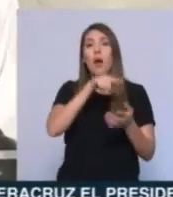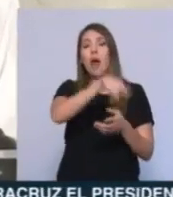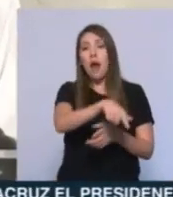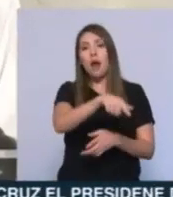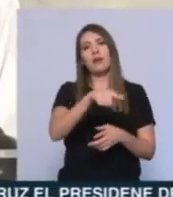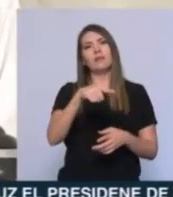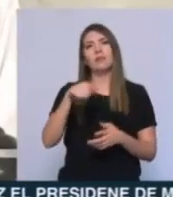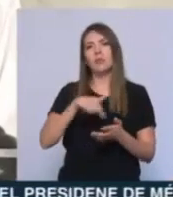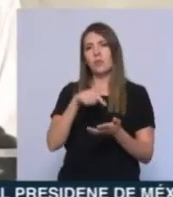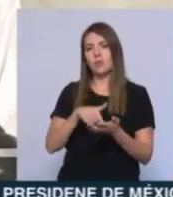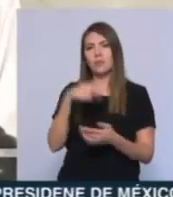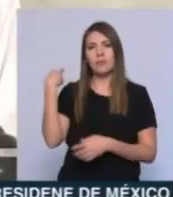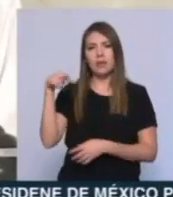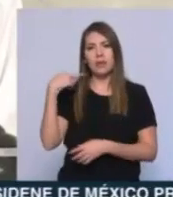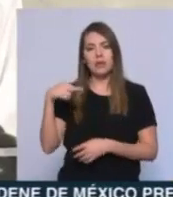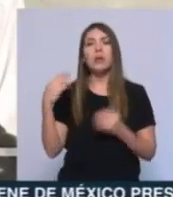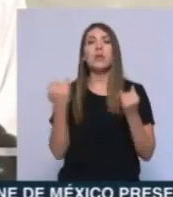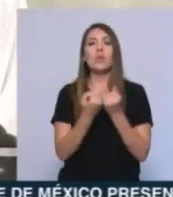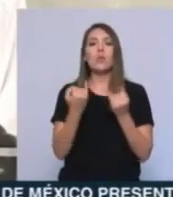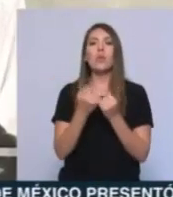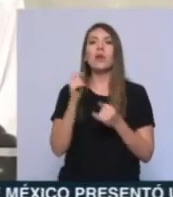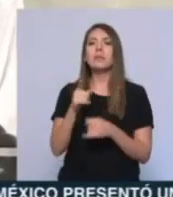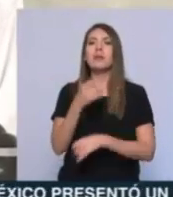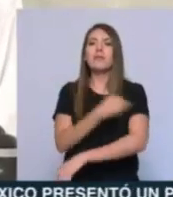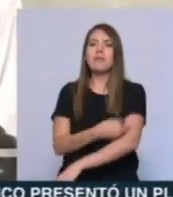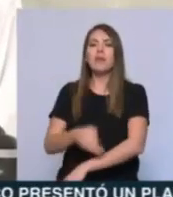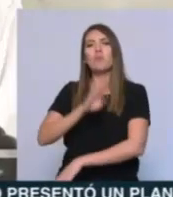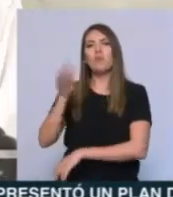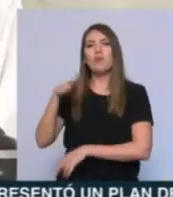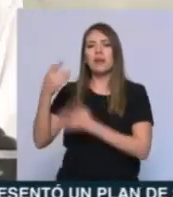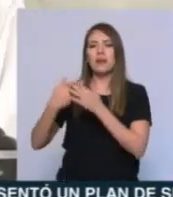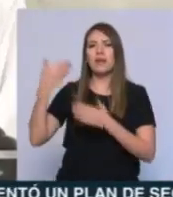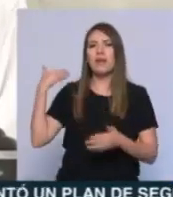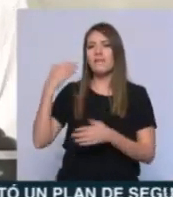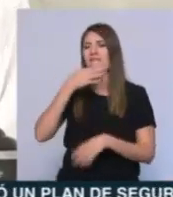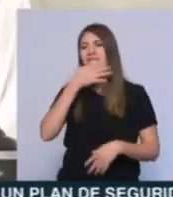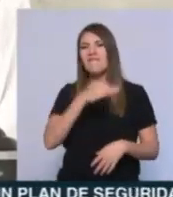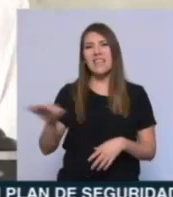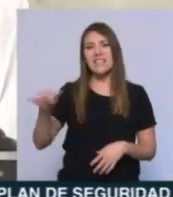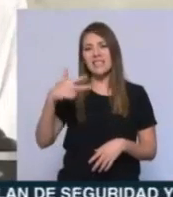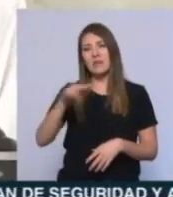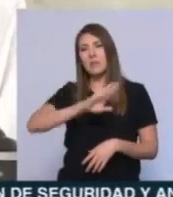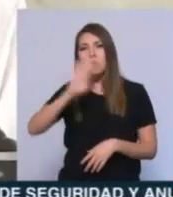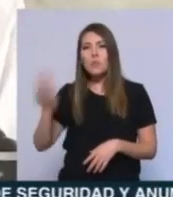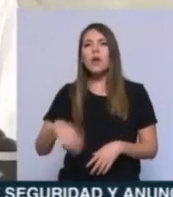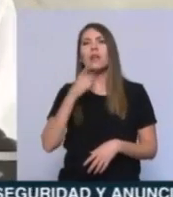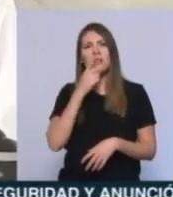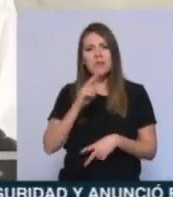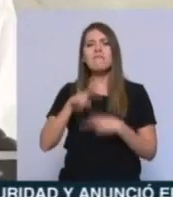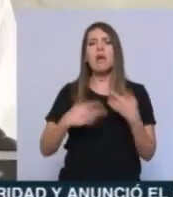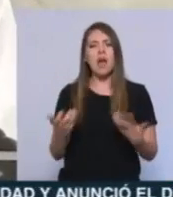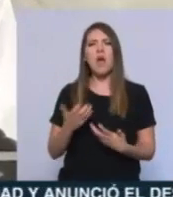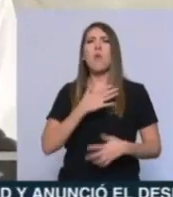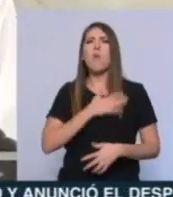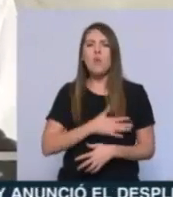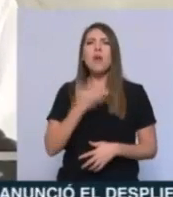Así también dijo a los familiares de las víctimas del multihomicidio registrado en una fiesta de esta ciudad que habrá justicia y que ya realizan las investigaciones